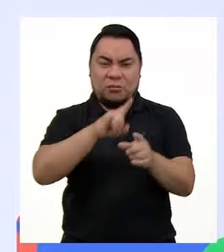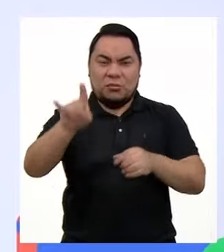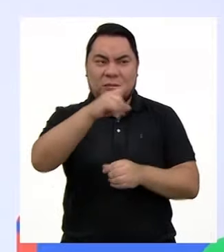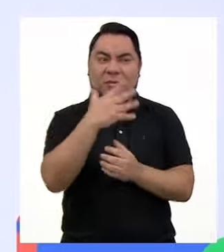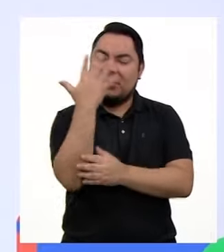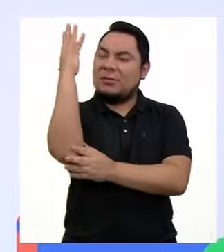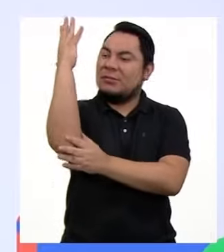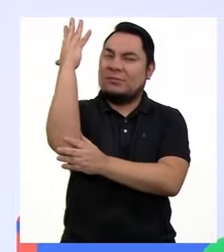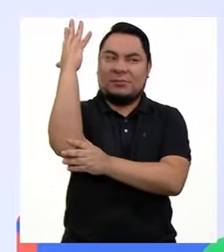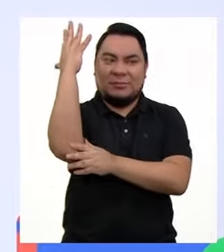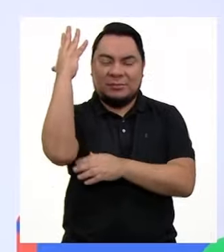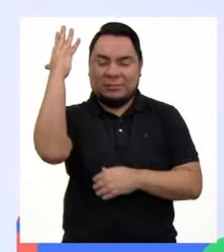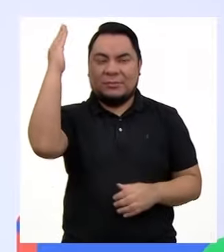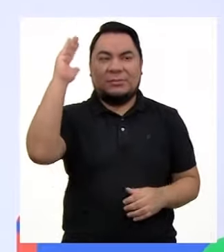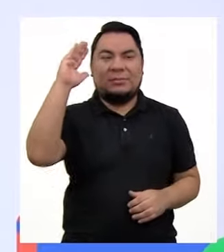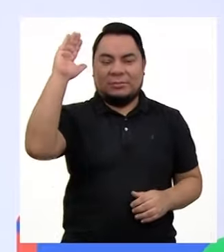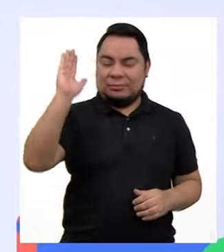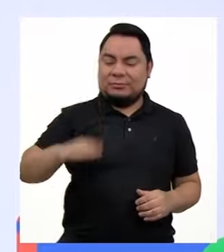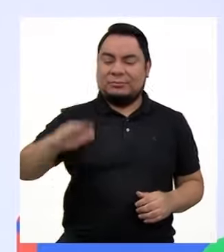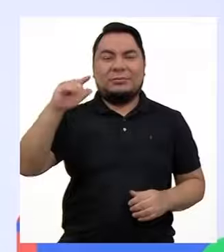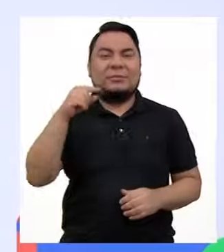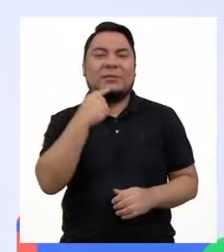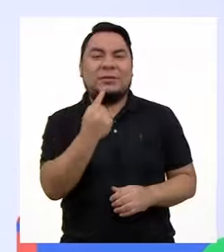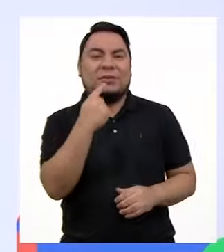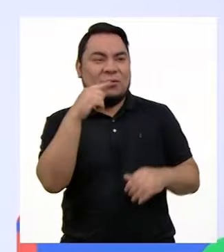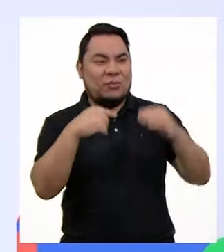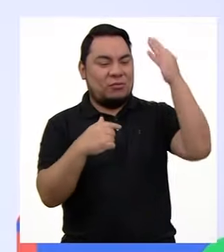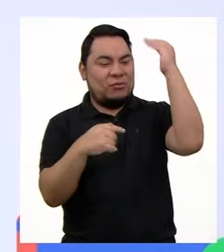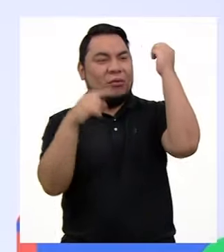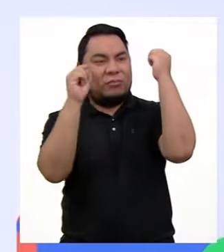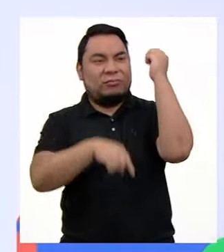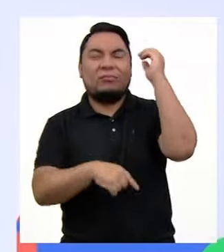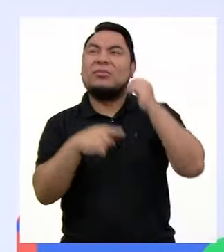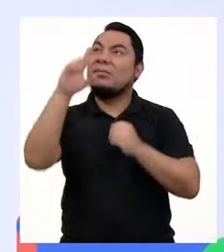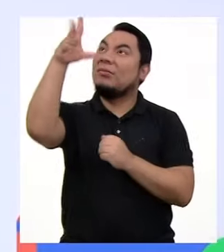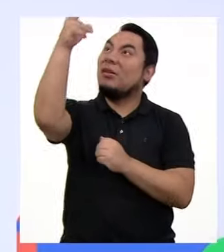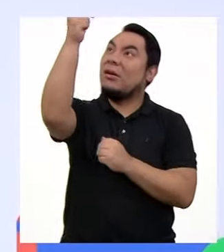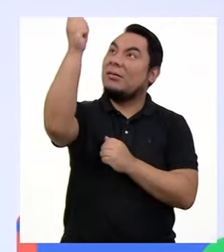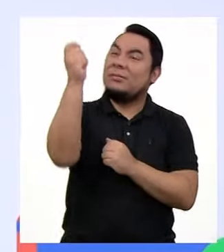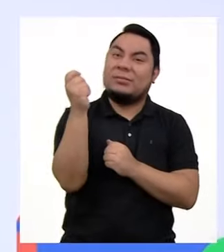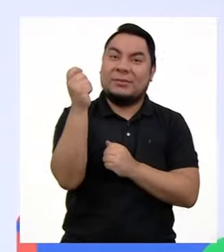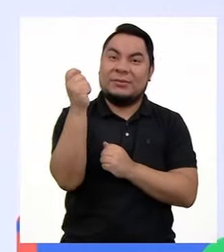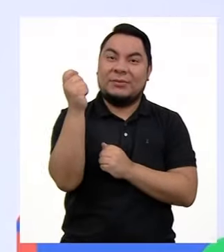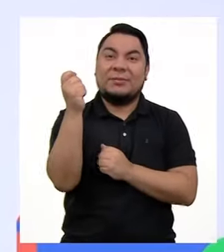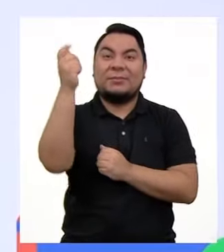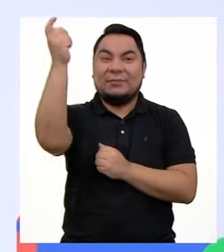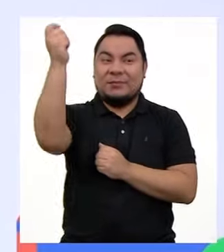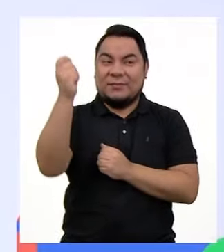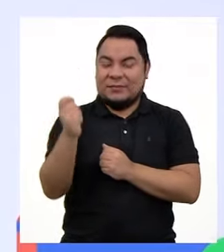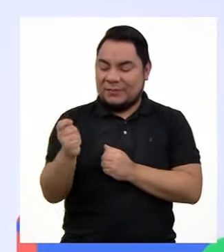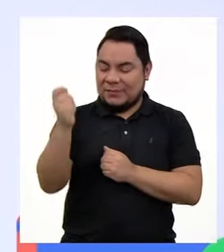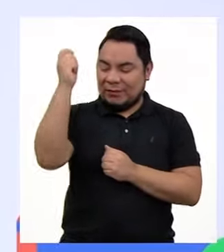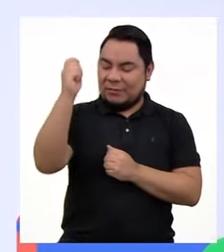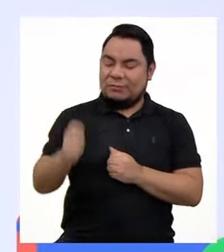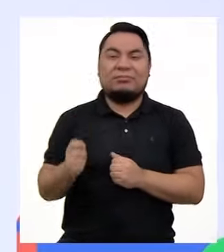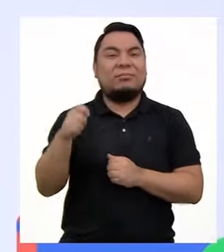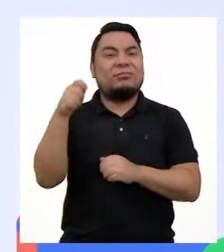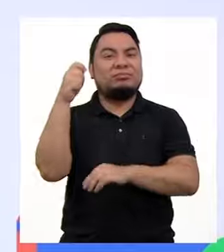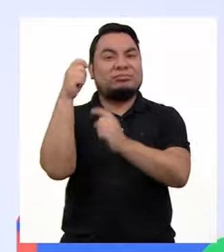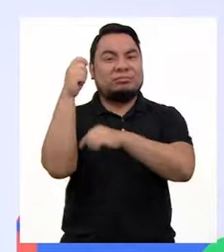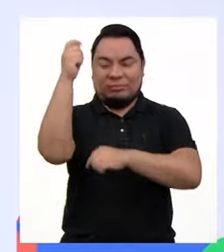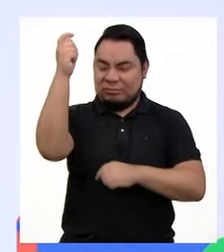una pierna al mismo tiempo. Con la mano cogemos la hoja seca y la pierna da el impulso al